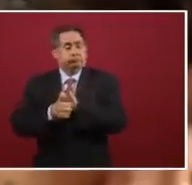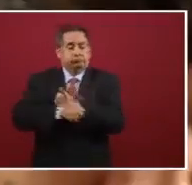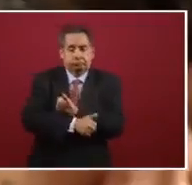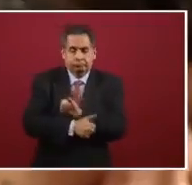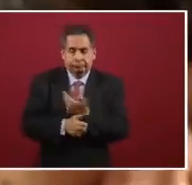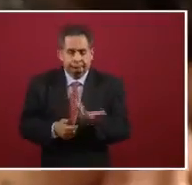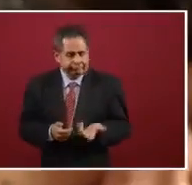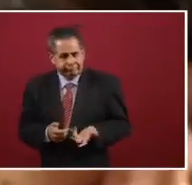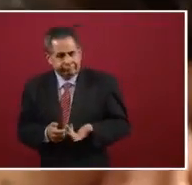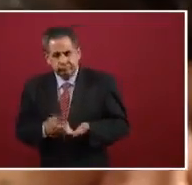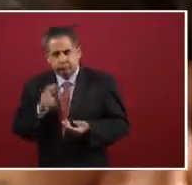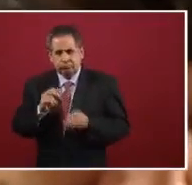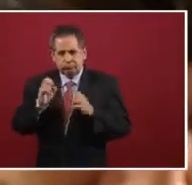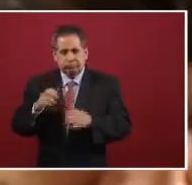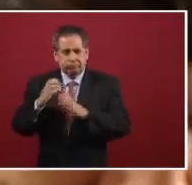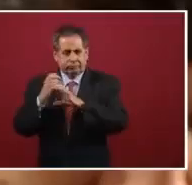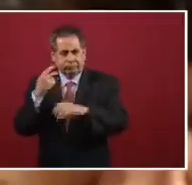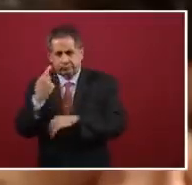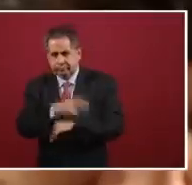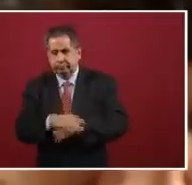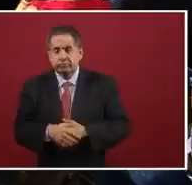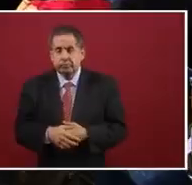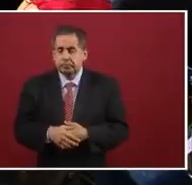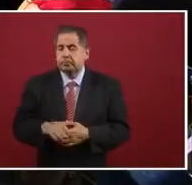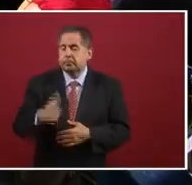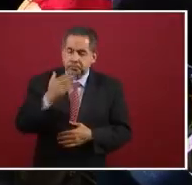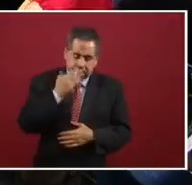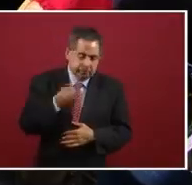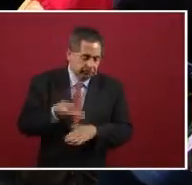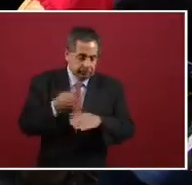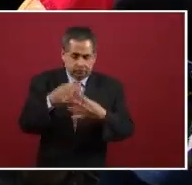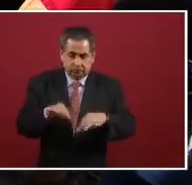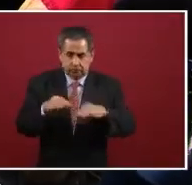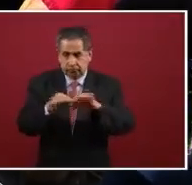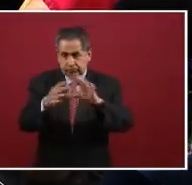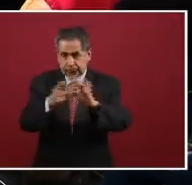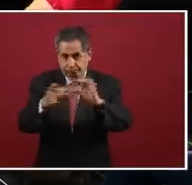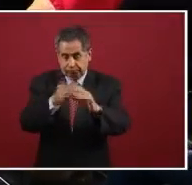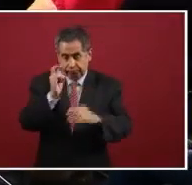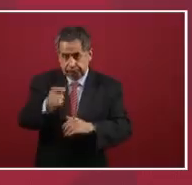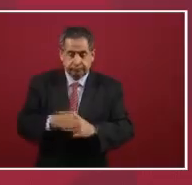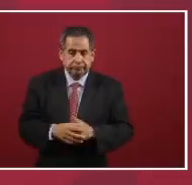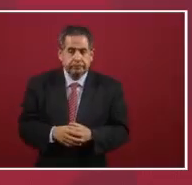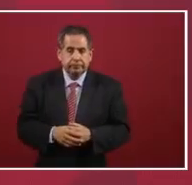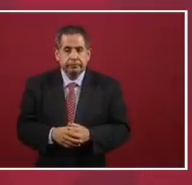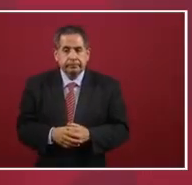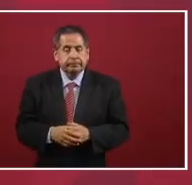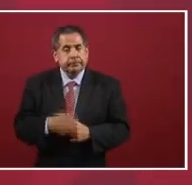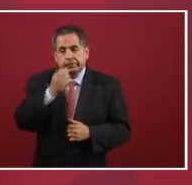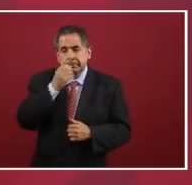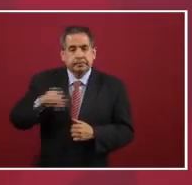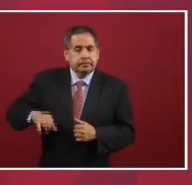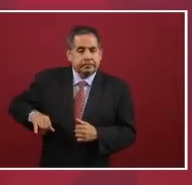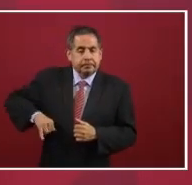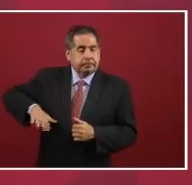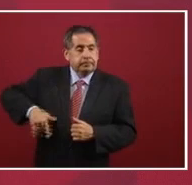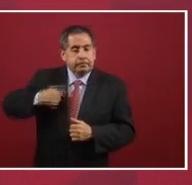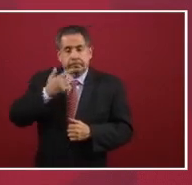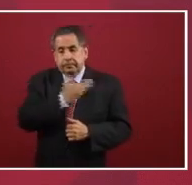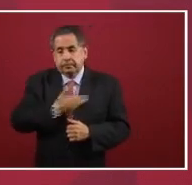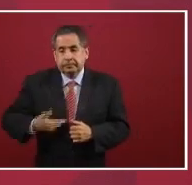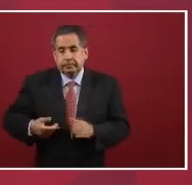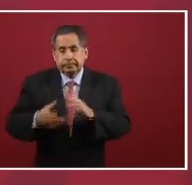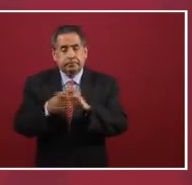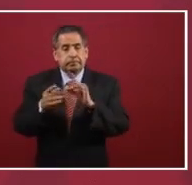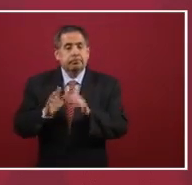camiones no eran de esas empresas? Sí, es muy importante lo que estás mencionando. Hay una de las cosas interesantes que mencionó el presidente, son